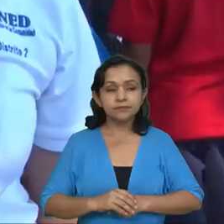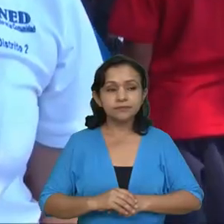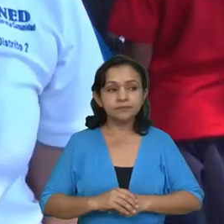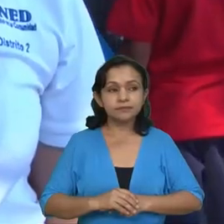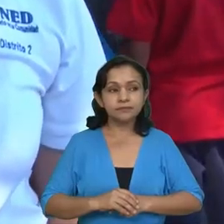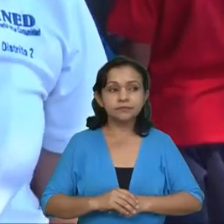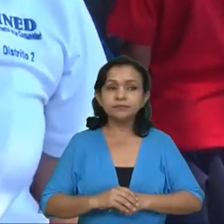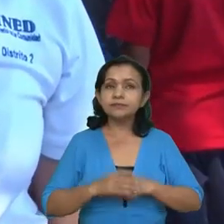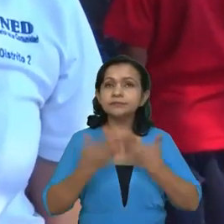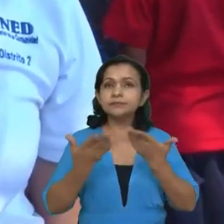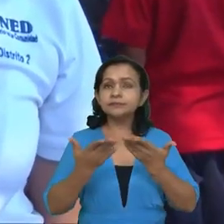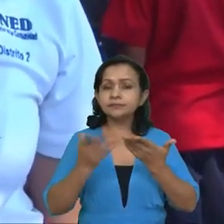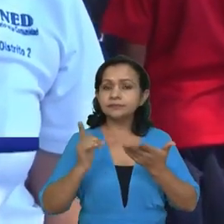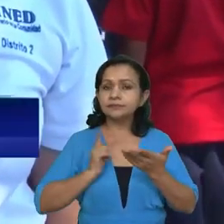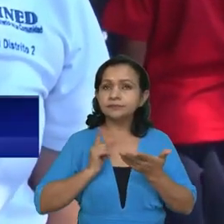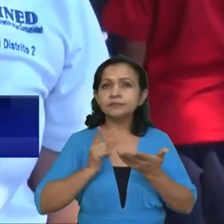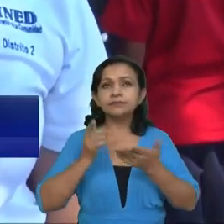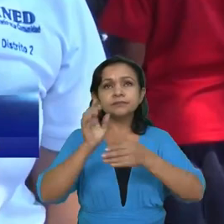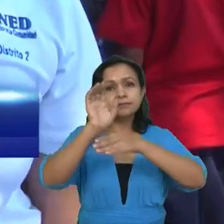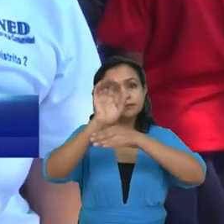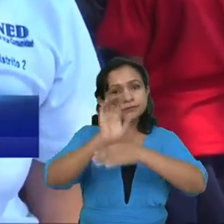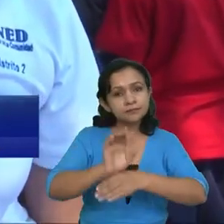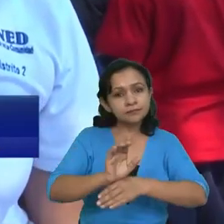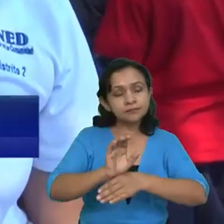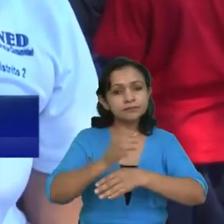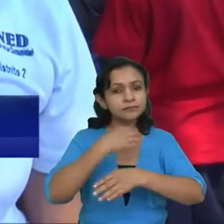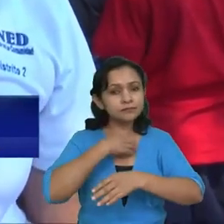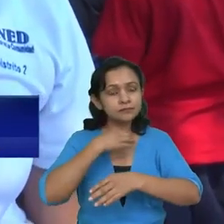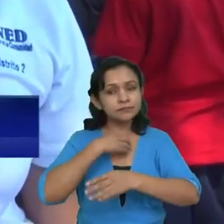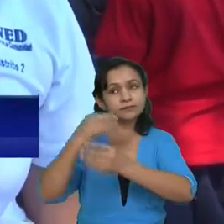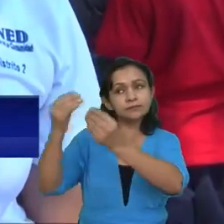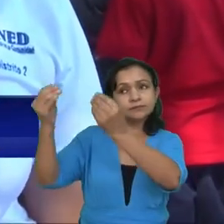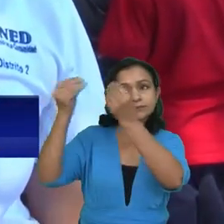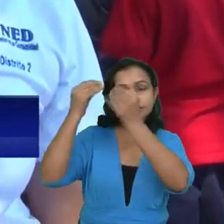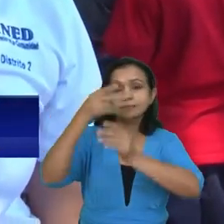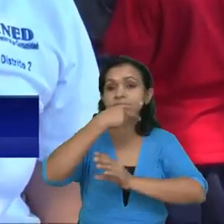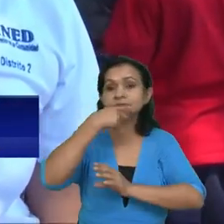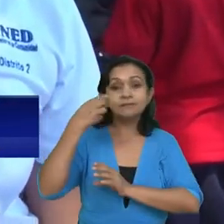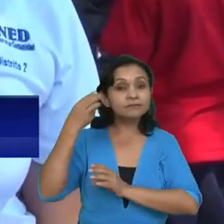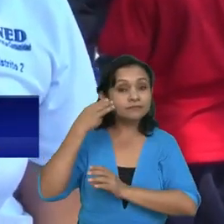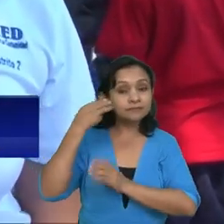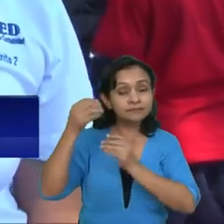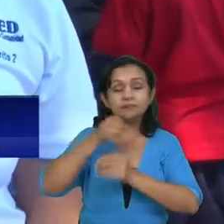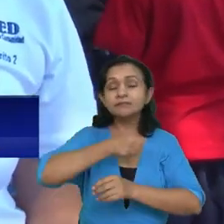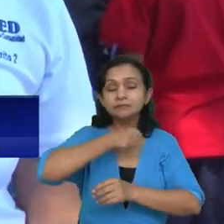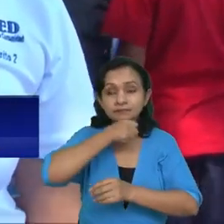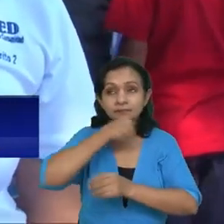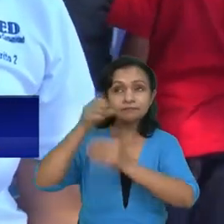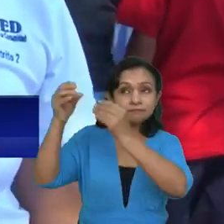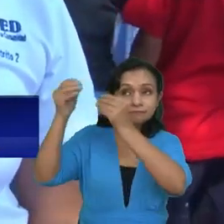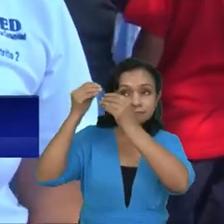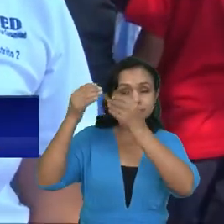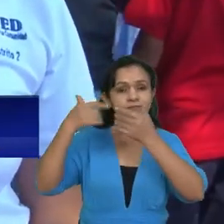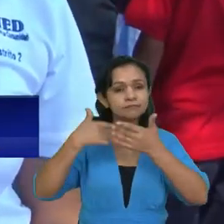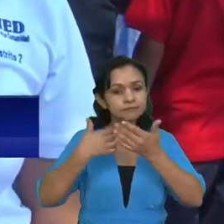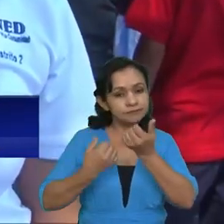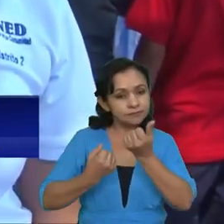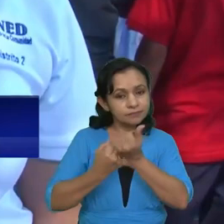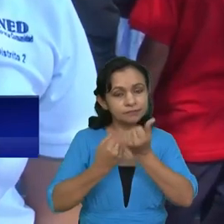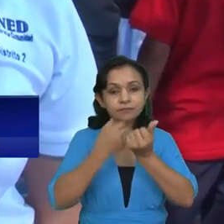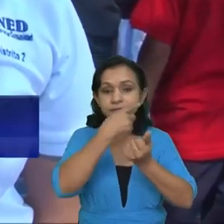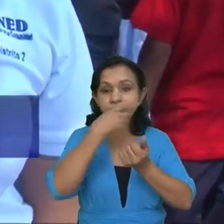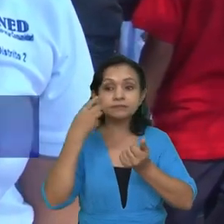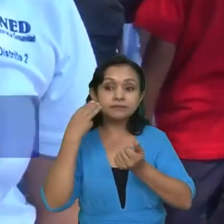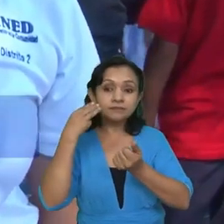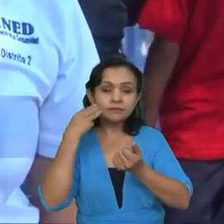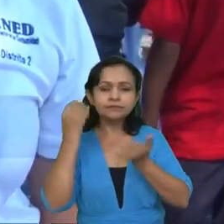estamos rescatando a las tradiciones las costumbres que nos enseñaron nuestros papás nuestros abuelos y ahora con el apoyo de los padres